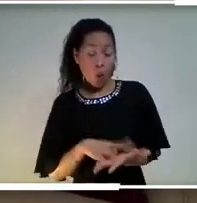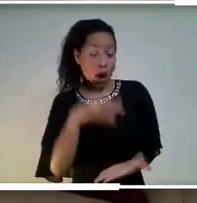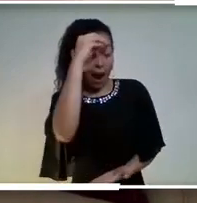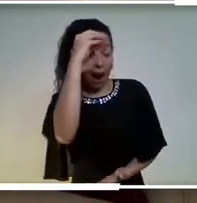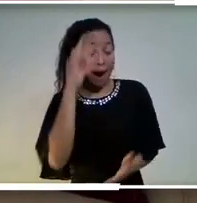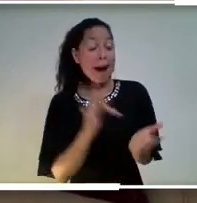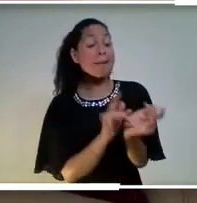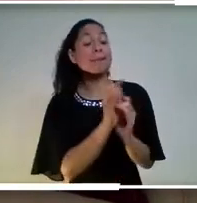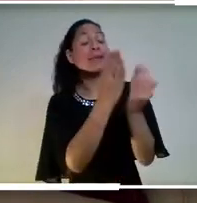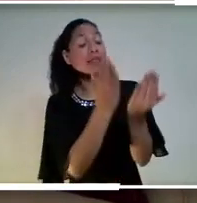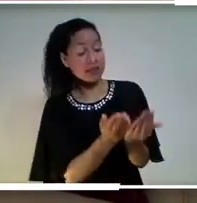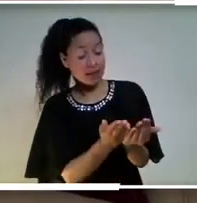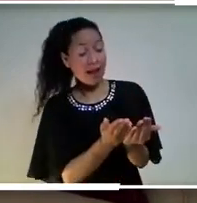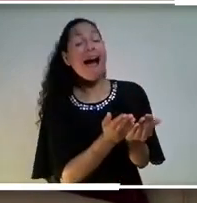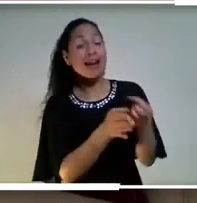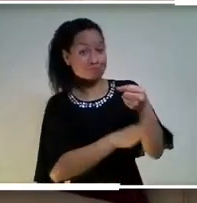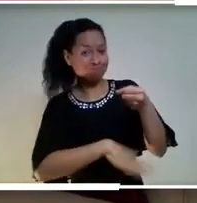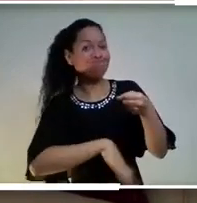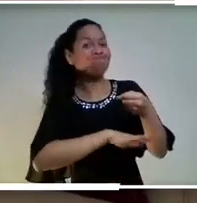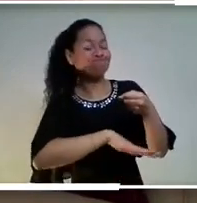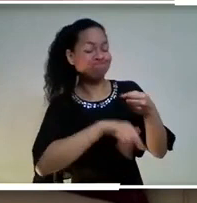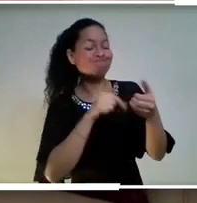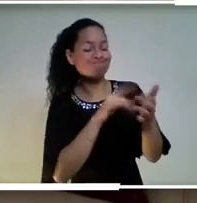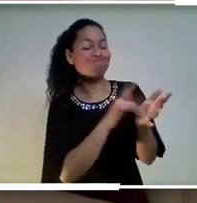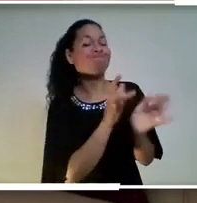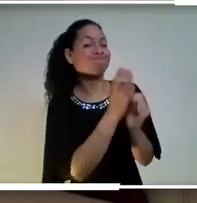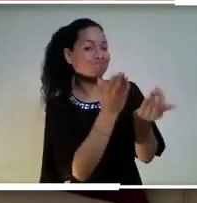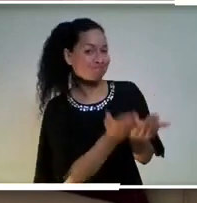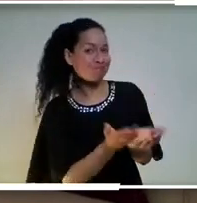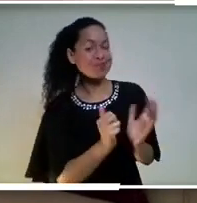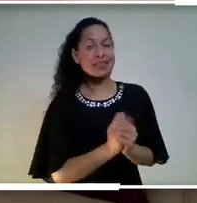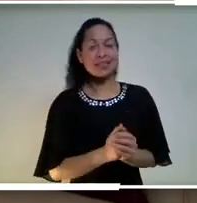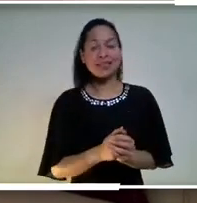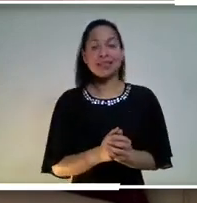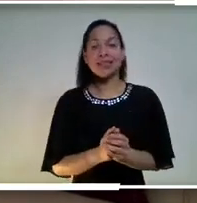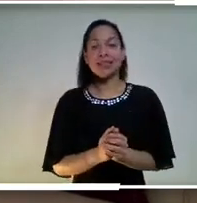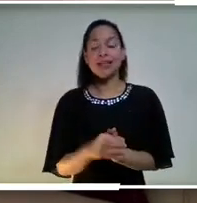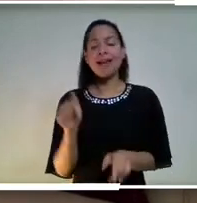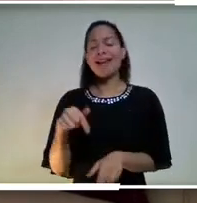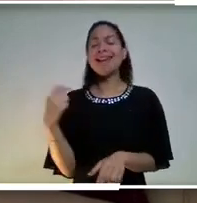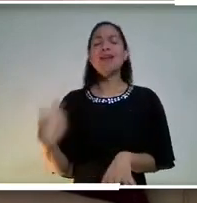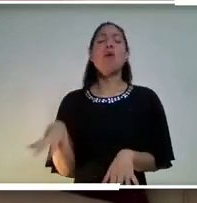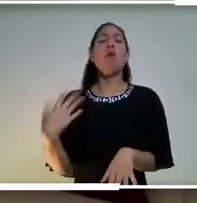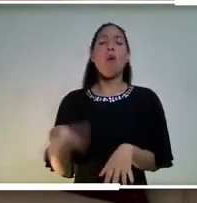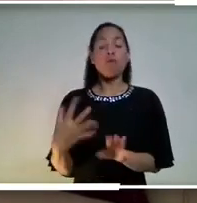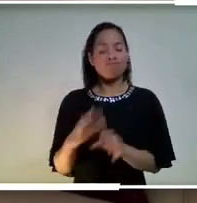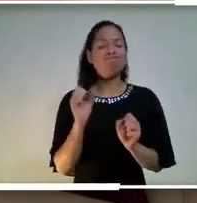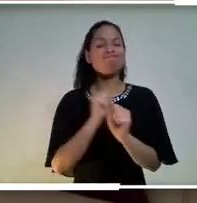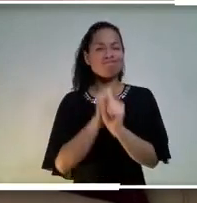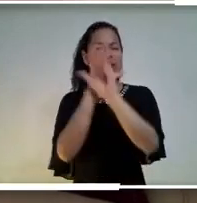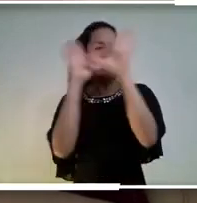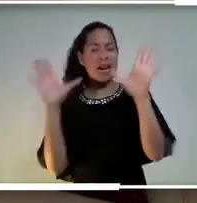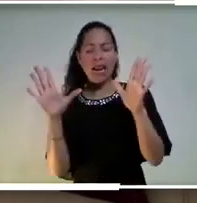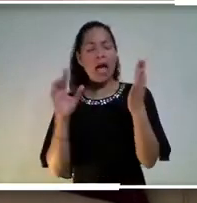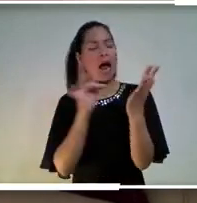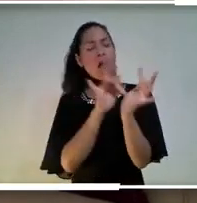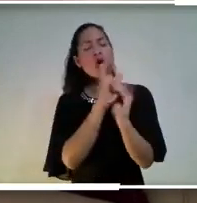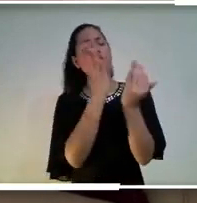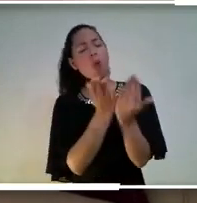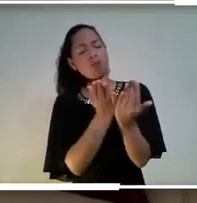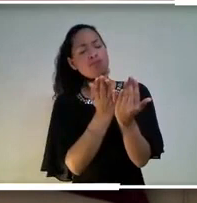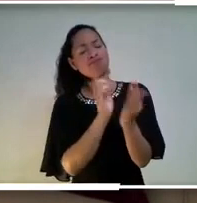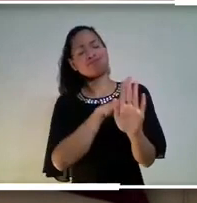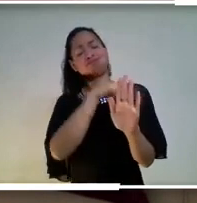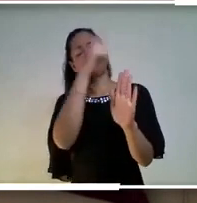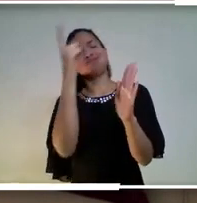resurrección sabes que esta es posiblemente el tema más claro de toda la biblia el sistema de 1600